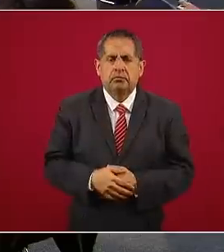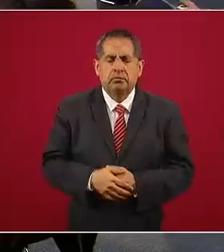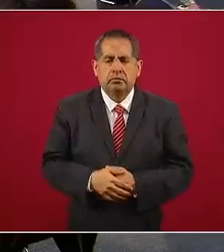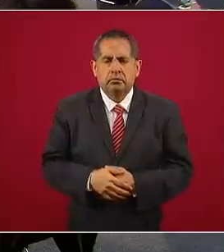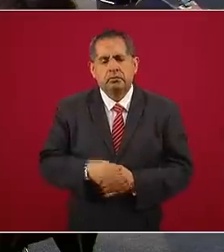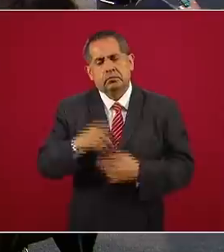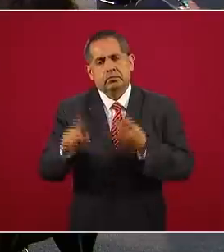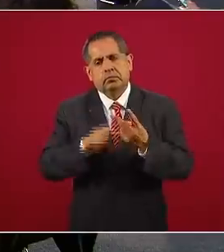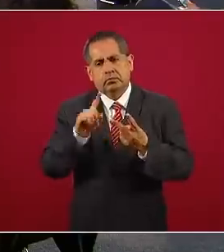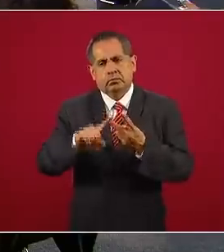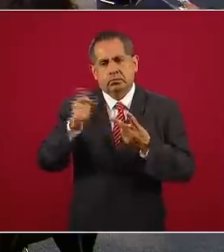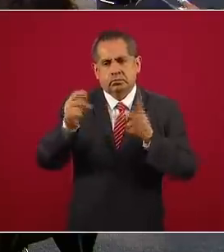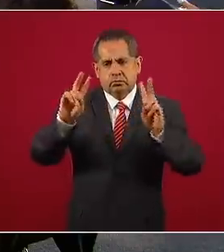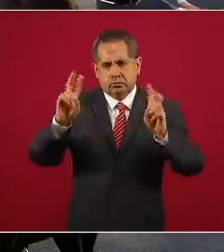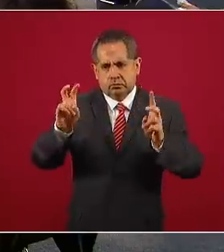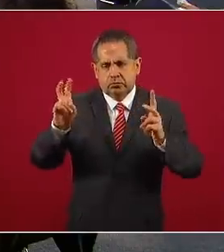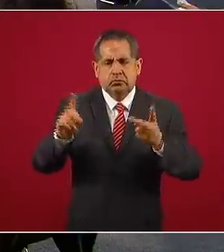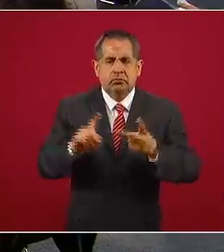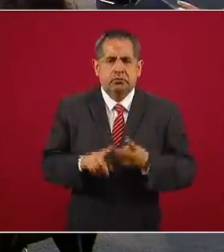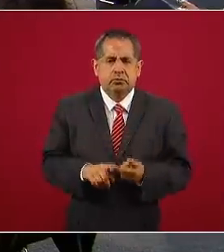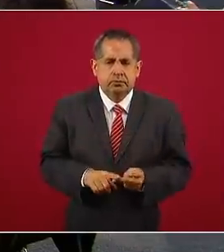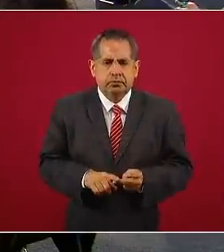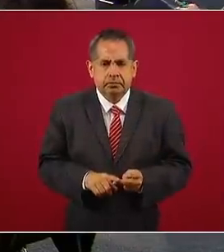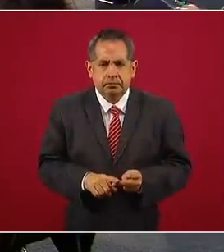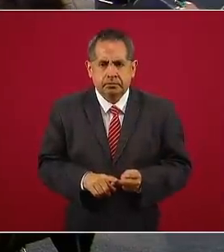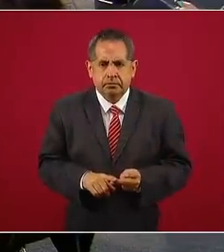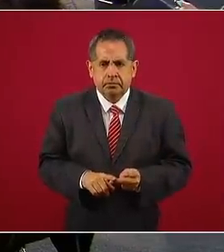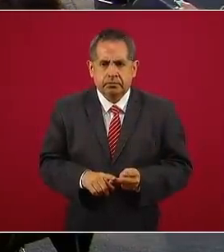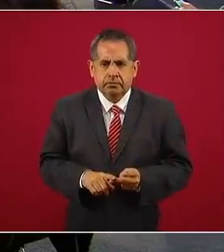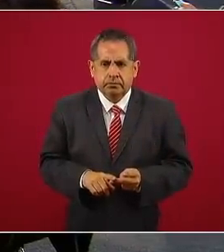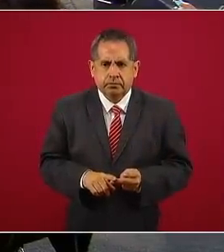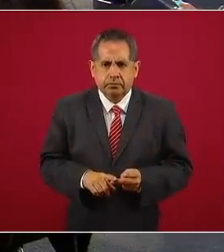voy a plantear otro tema sobre él